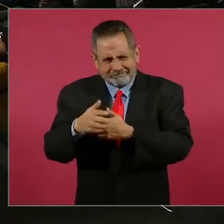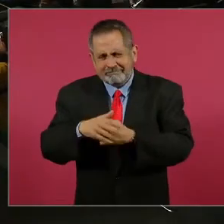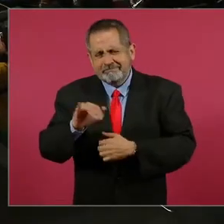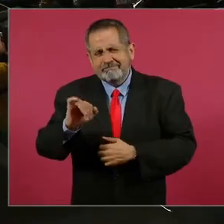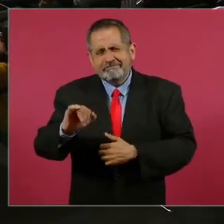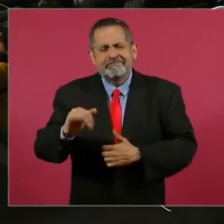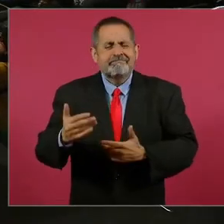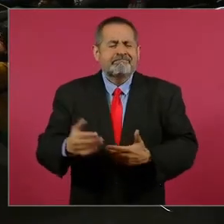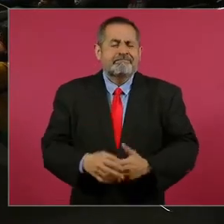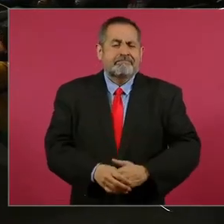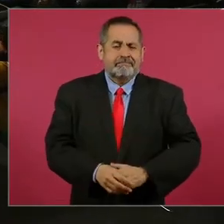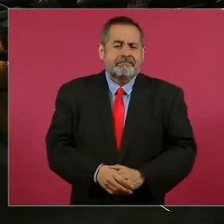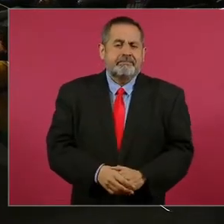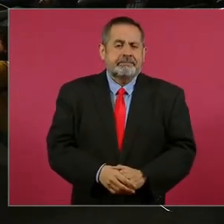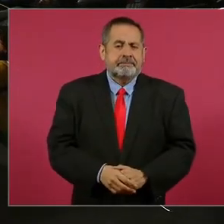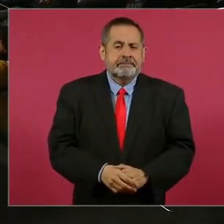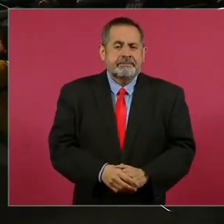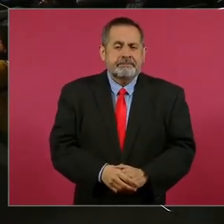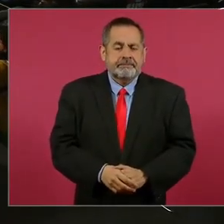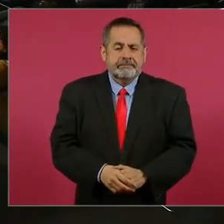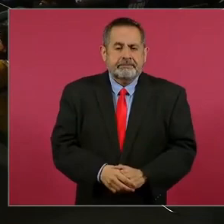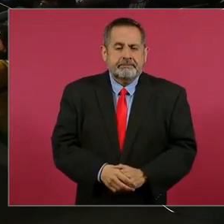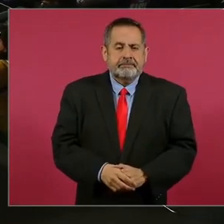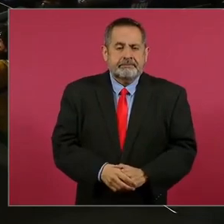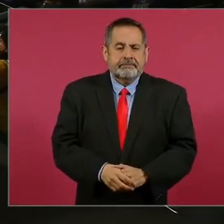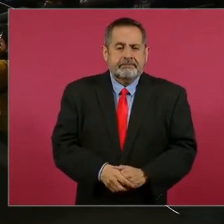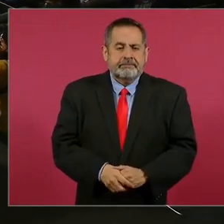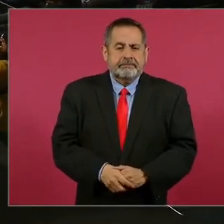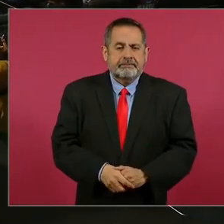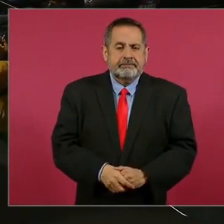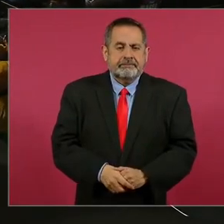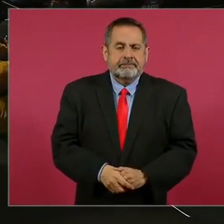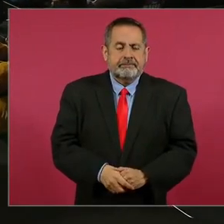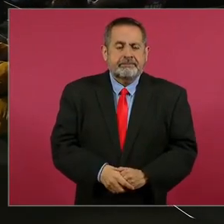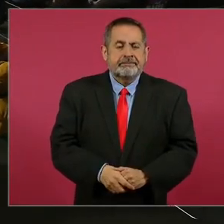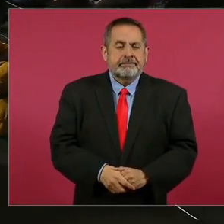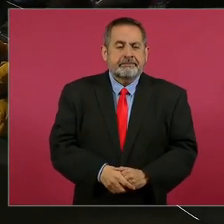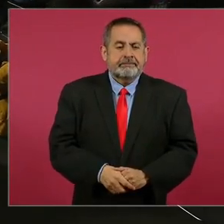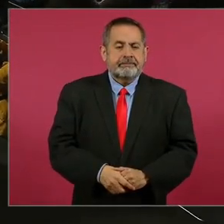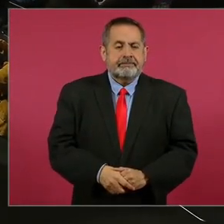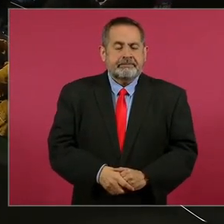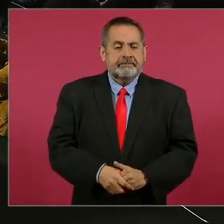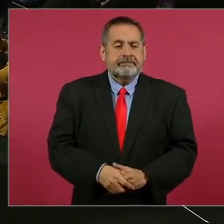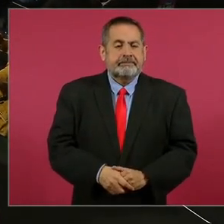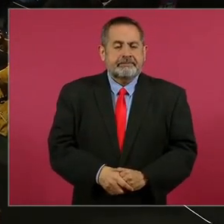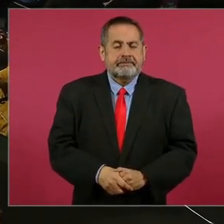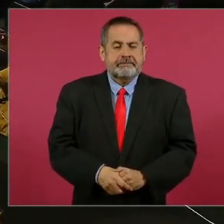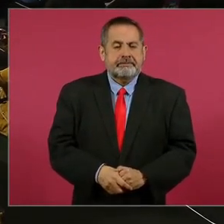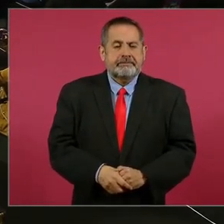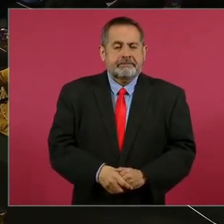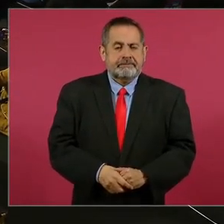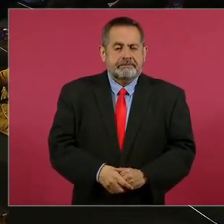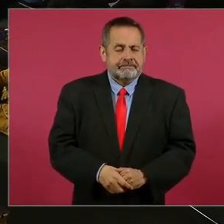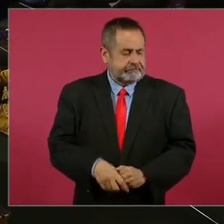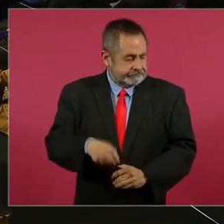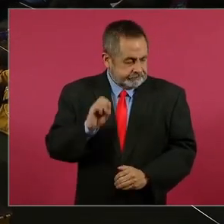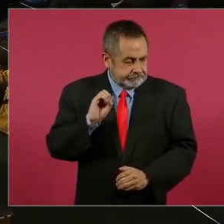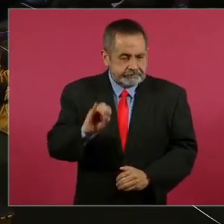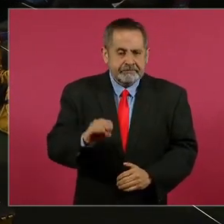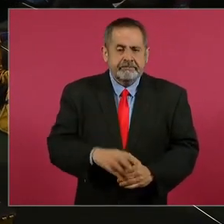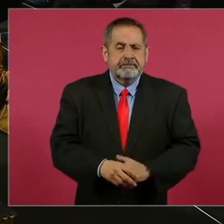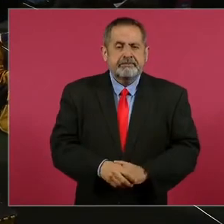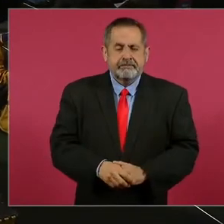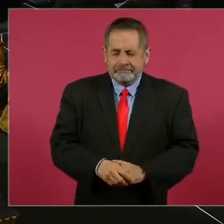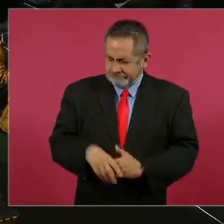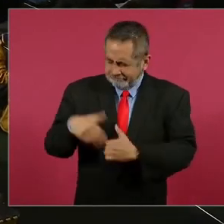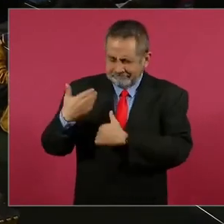fui a poner una denuncia en junio contra el fiscal de Tamaulipas para que sea investigado por el asesinato de Mijis. Sí. No ha pasado.